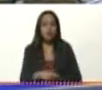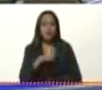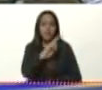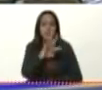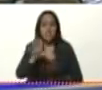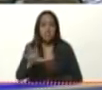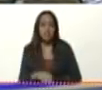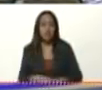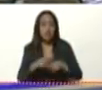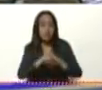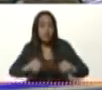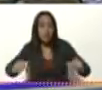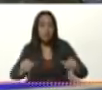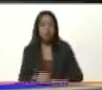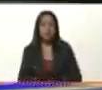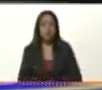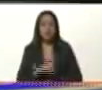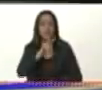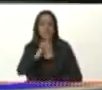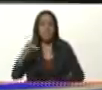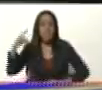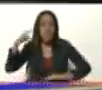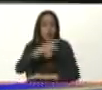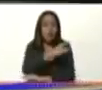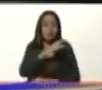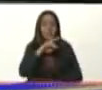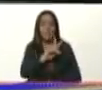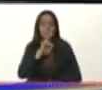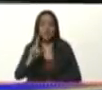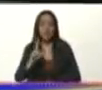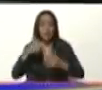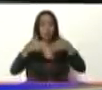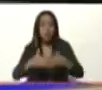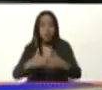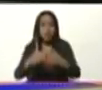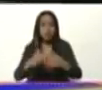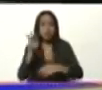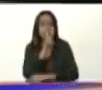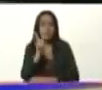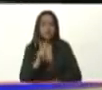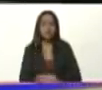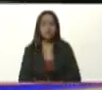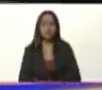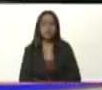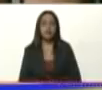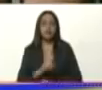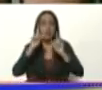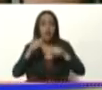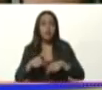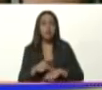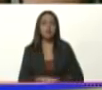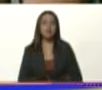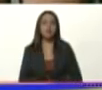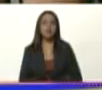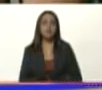25 terrestres, 20 en los aeropuertos y 21 en los puertos del país. Además de eso, hemos